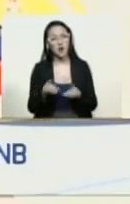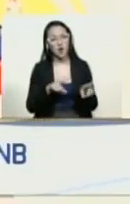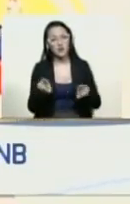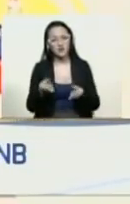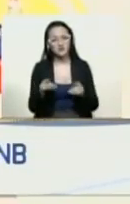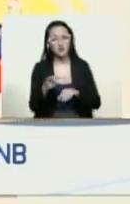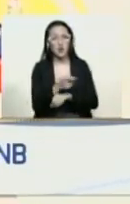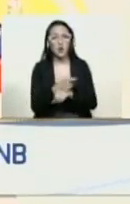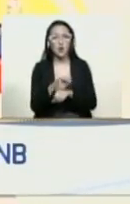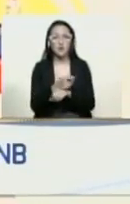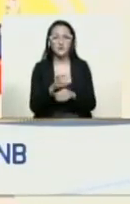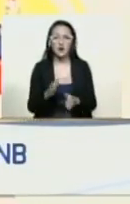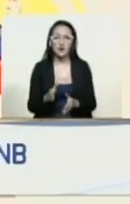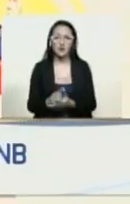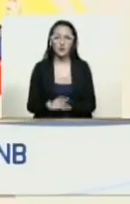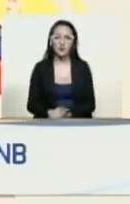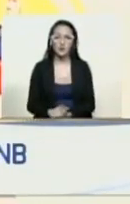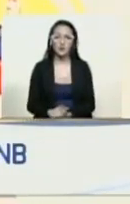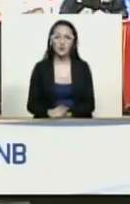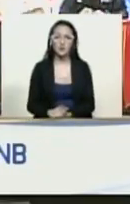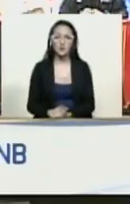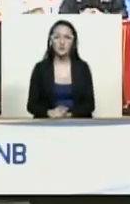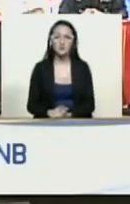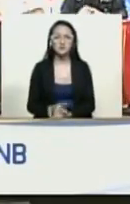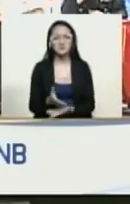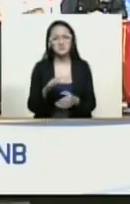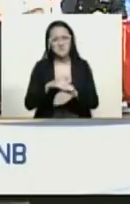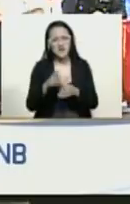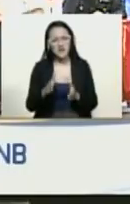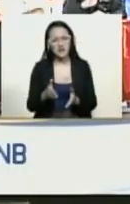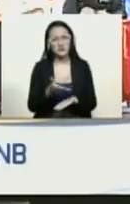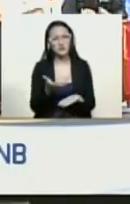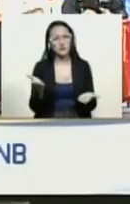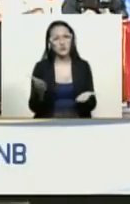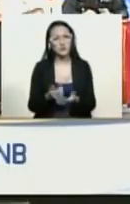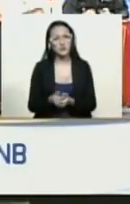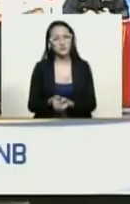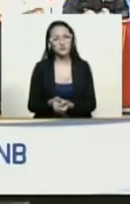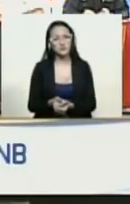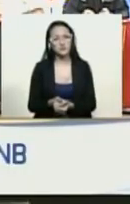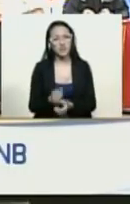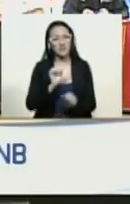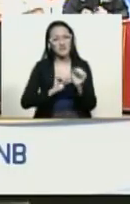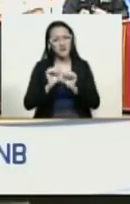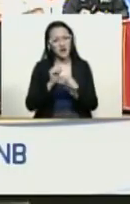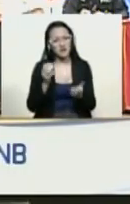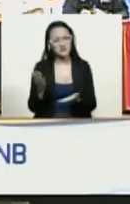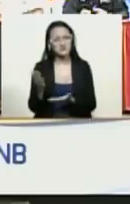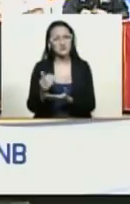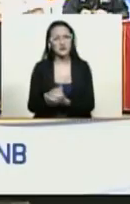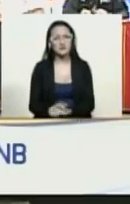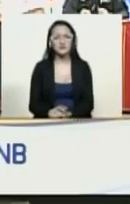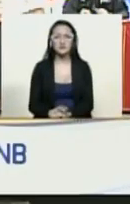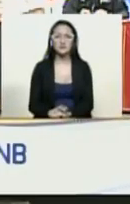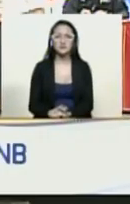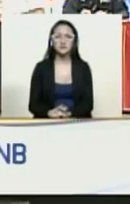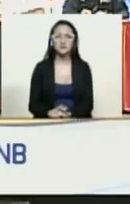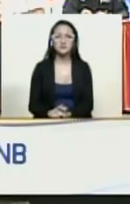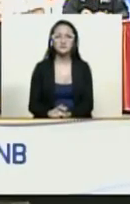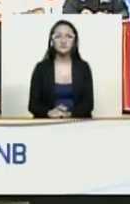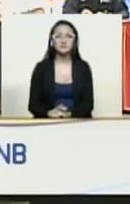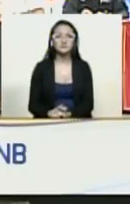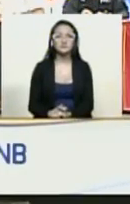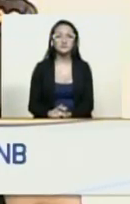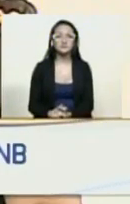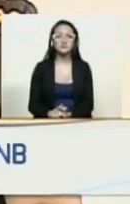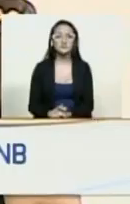del gobierno. Compañeros ministros, compañero Vladimir, Padrino López, compañeros de la Fuerza